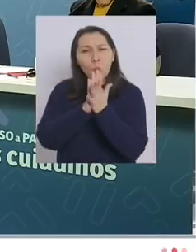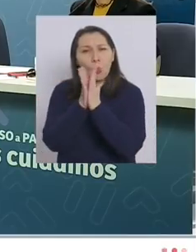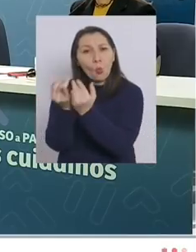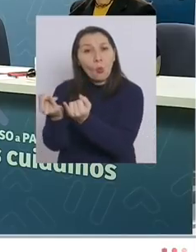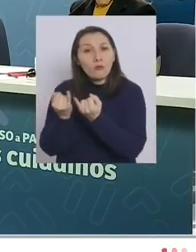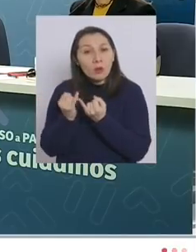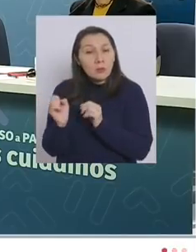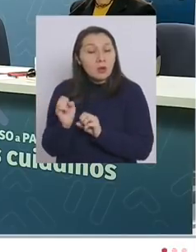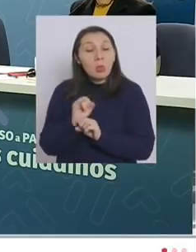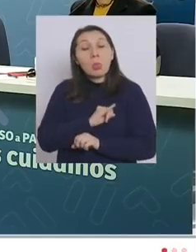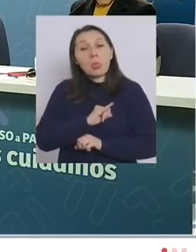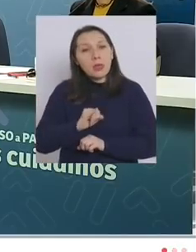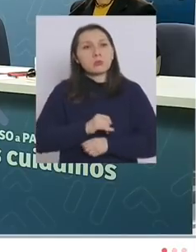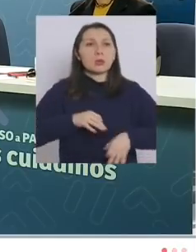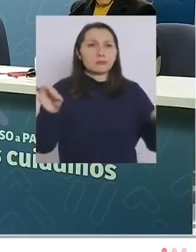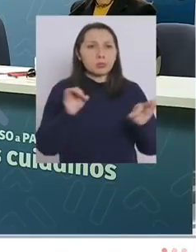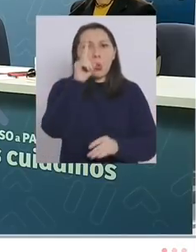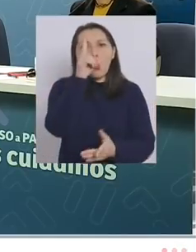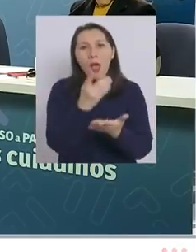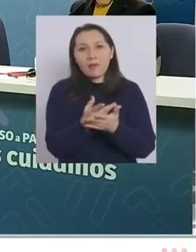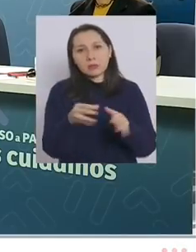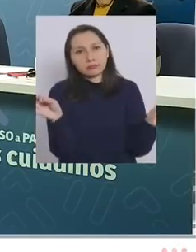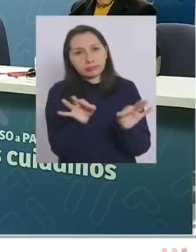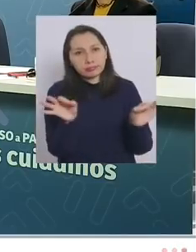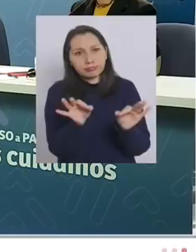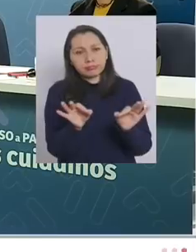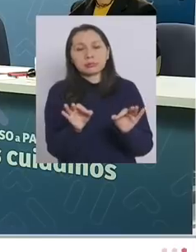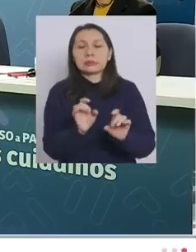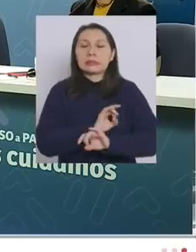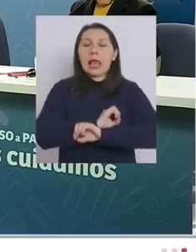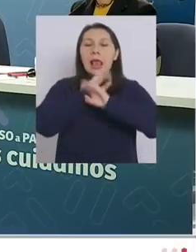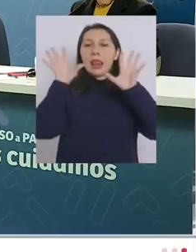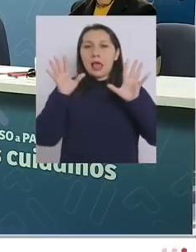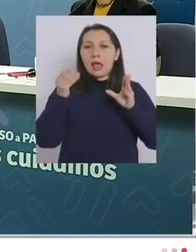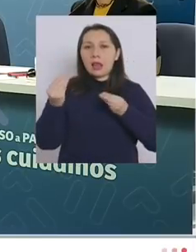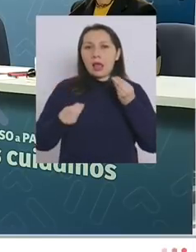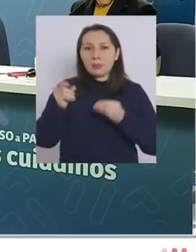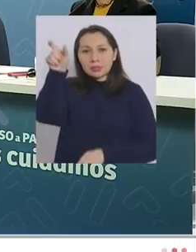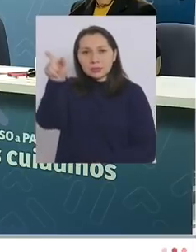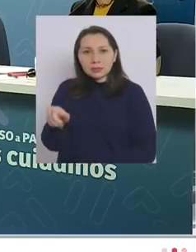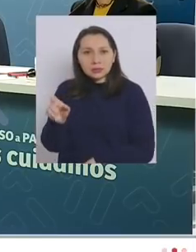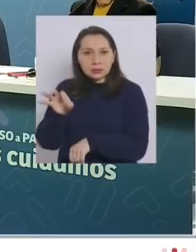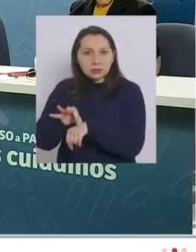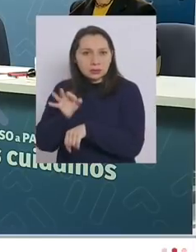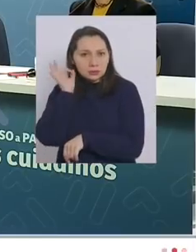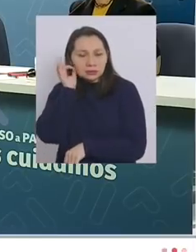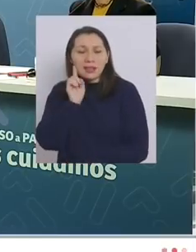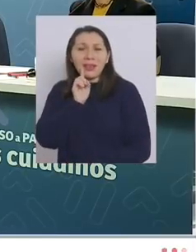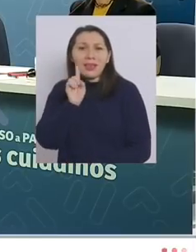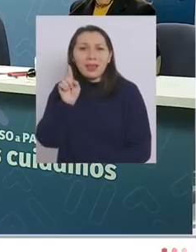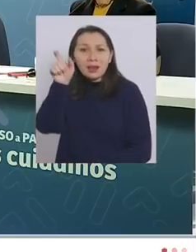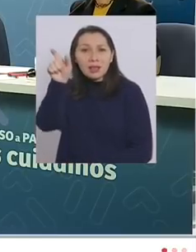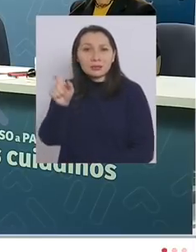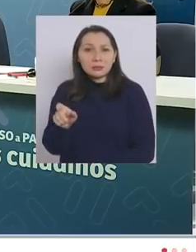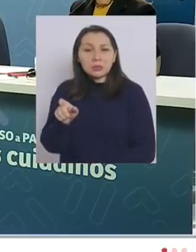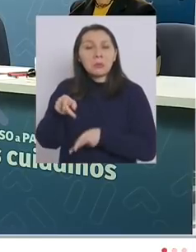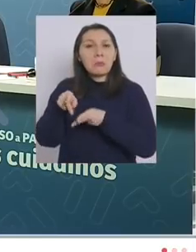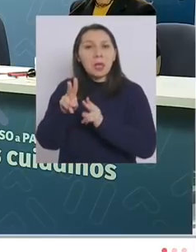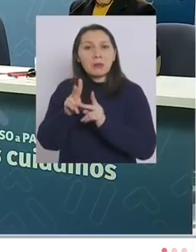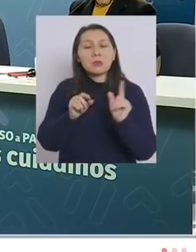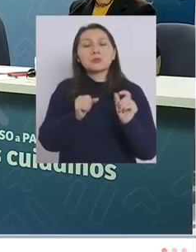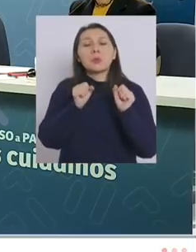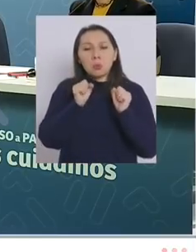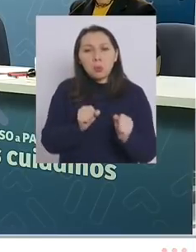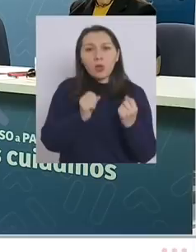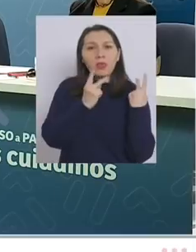antecedentes a la luz para explicar una sola vez lo que había ocurrido con esta paciente? ¿Quién es la persona también que autorizó que ella